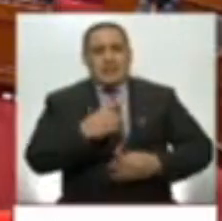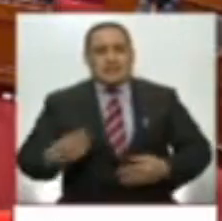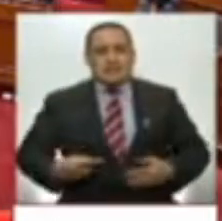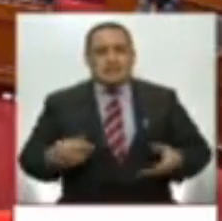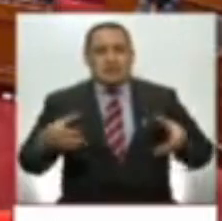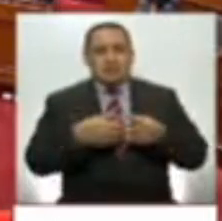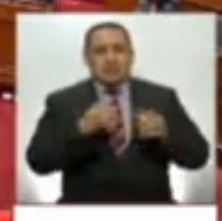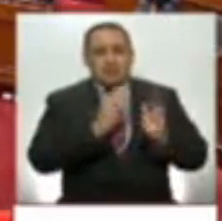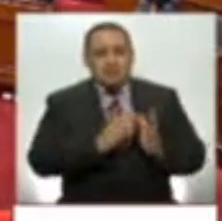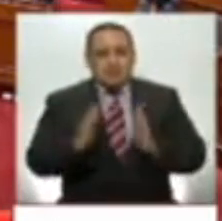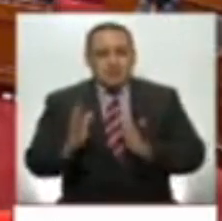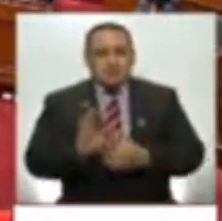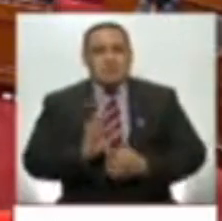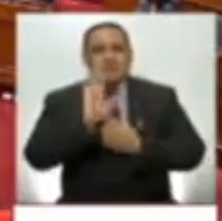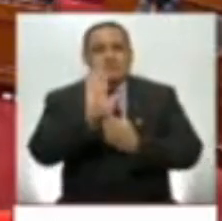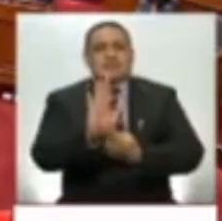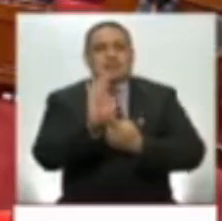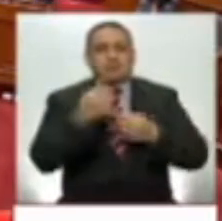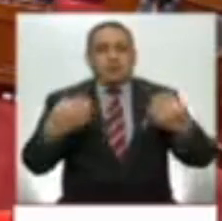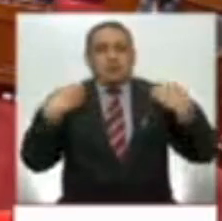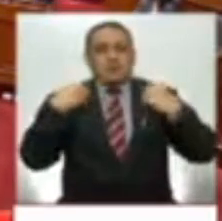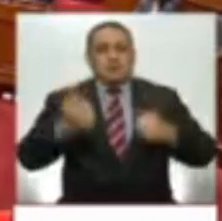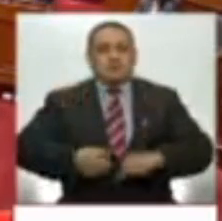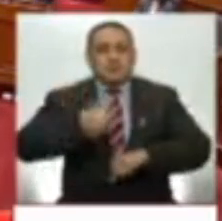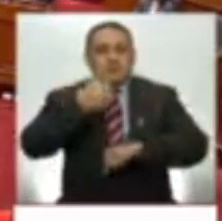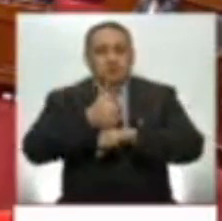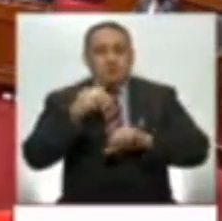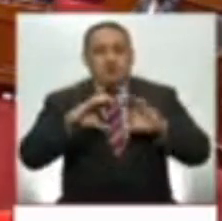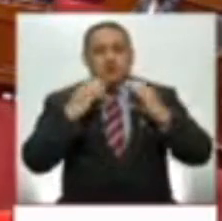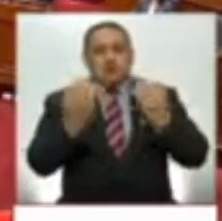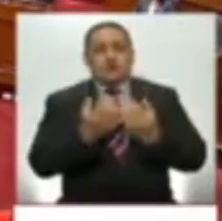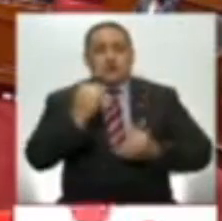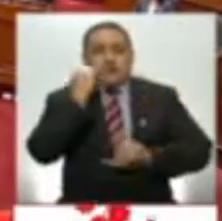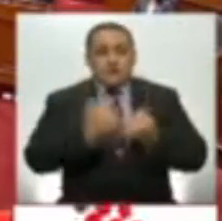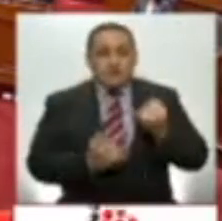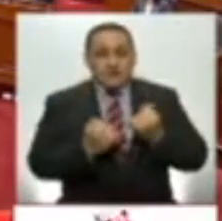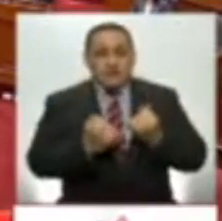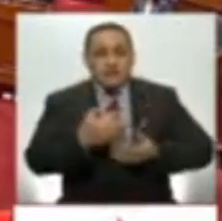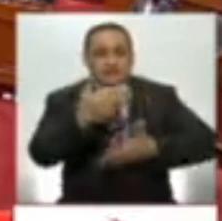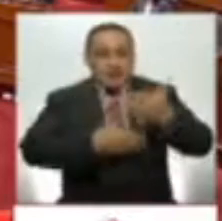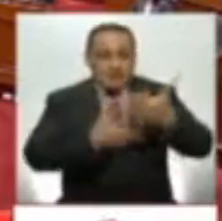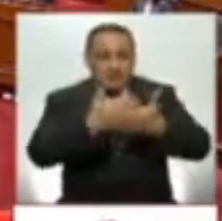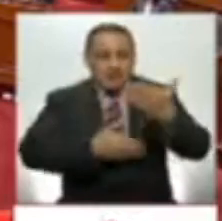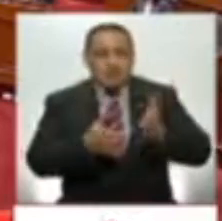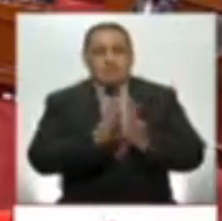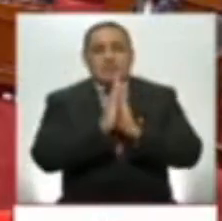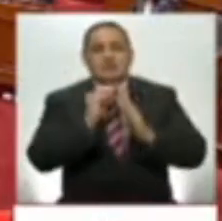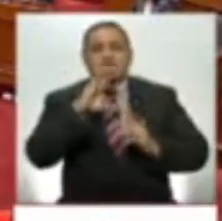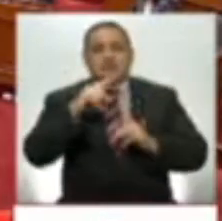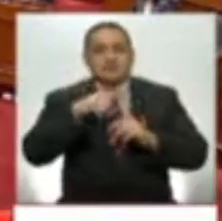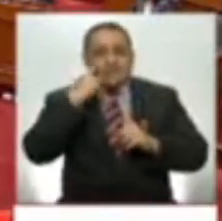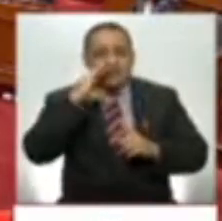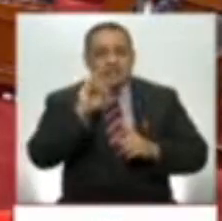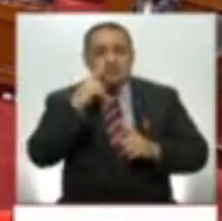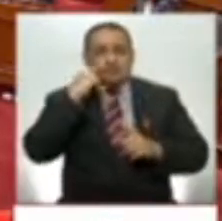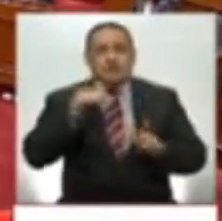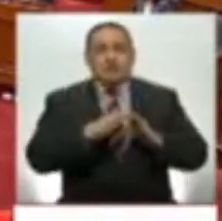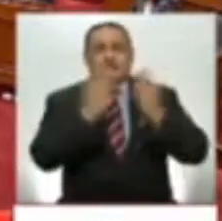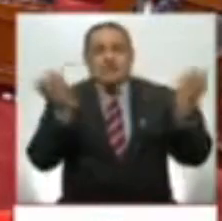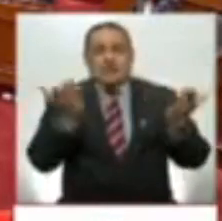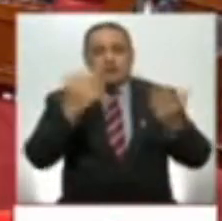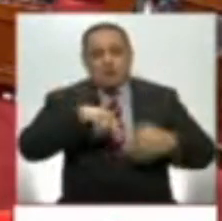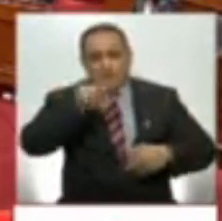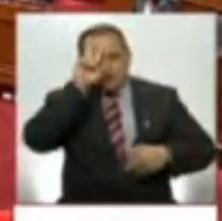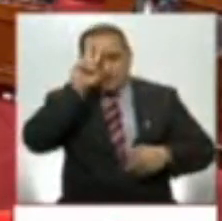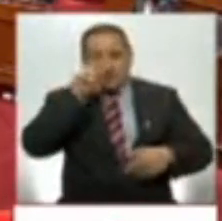Junta Preparatoria publicado por la Oficialía Mayor del Congreso y, finalmente, el texto de la citación publicada en el Diario Oficial, y